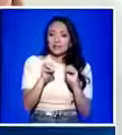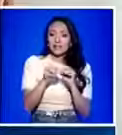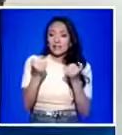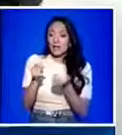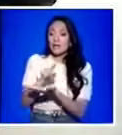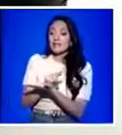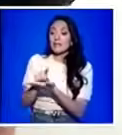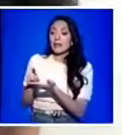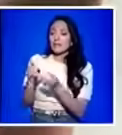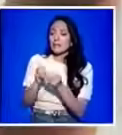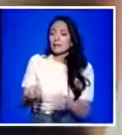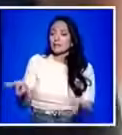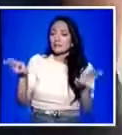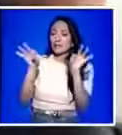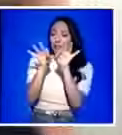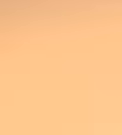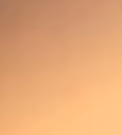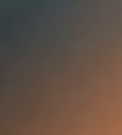la Semana Mayor.